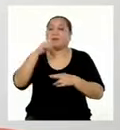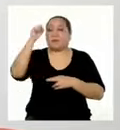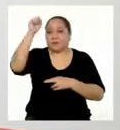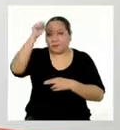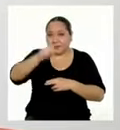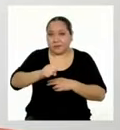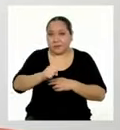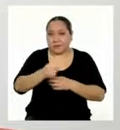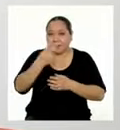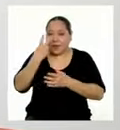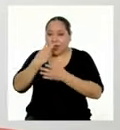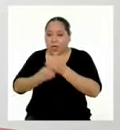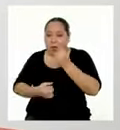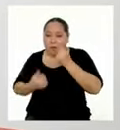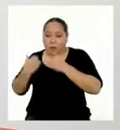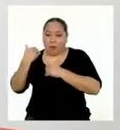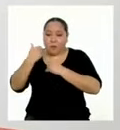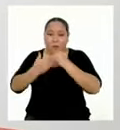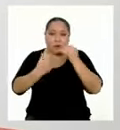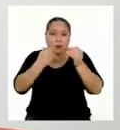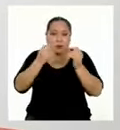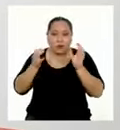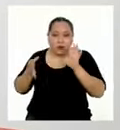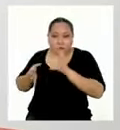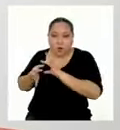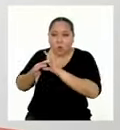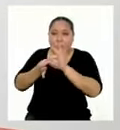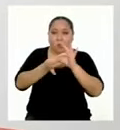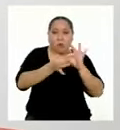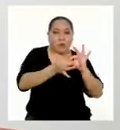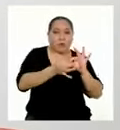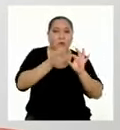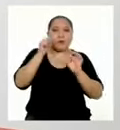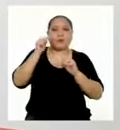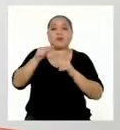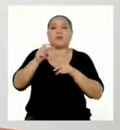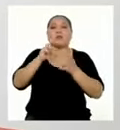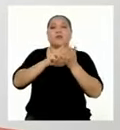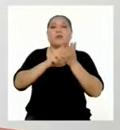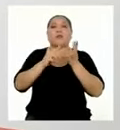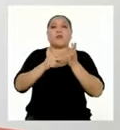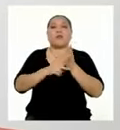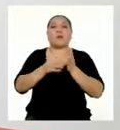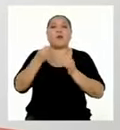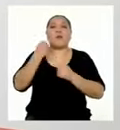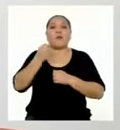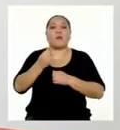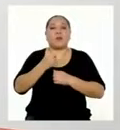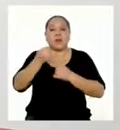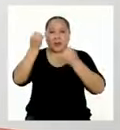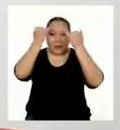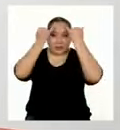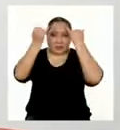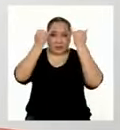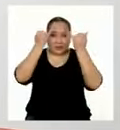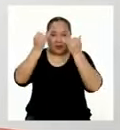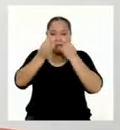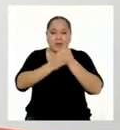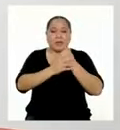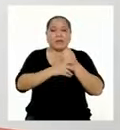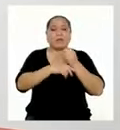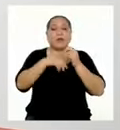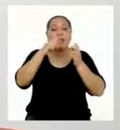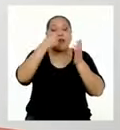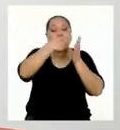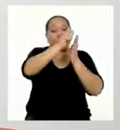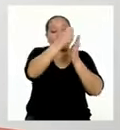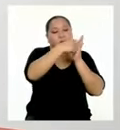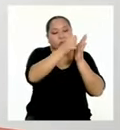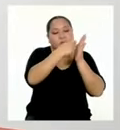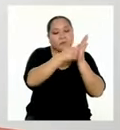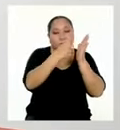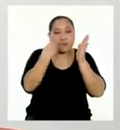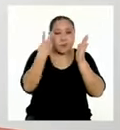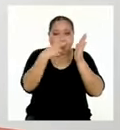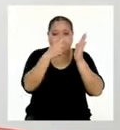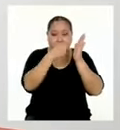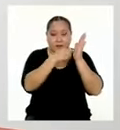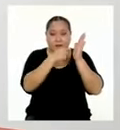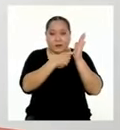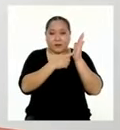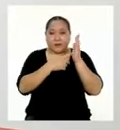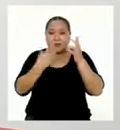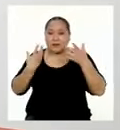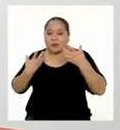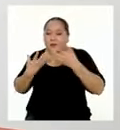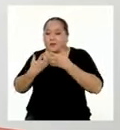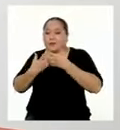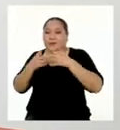sí. Ambos procesos van de la mano. Esto ocurre porque los criterios de revisión de textos siempre se